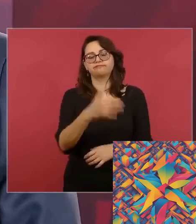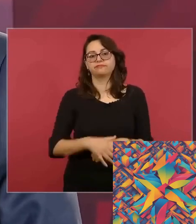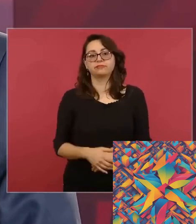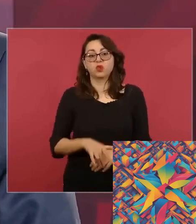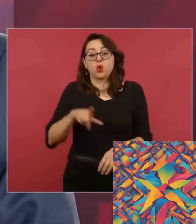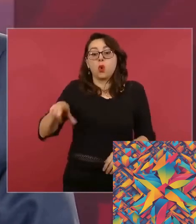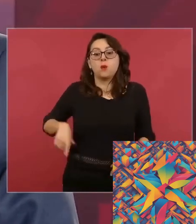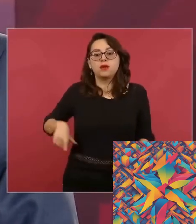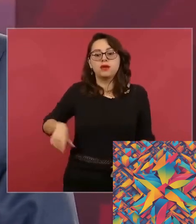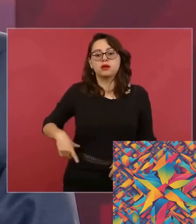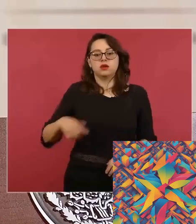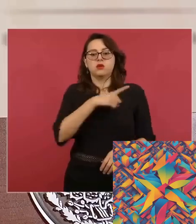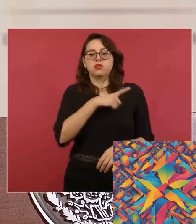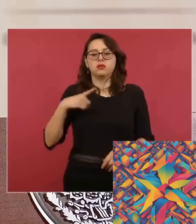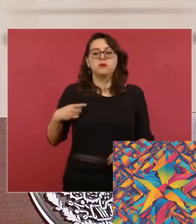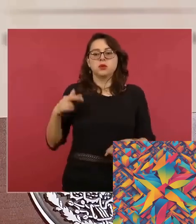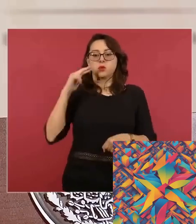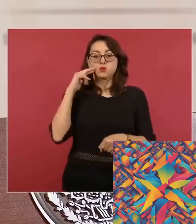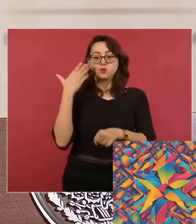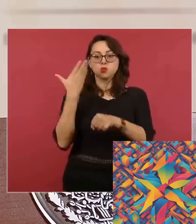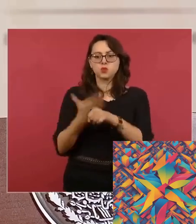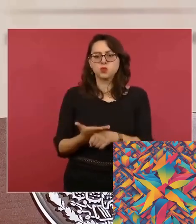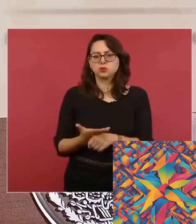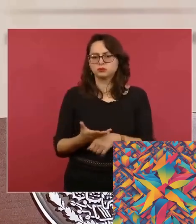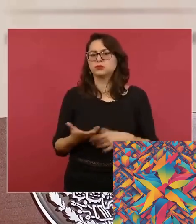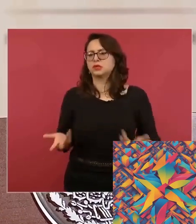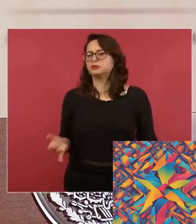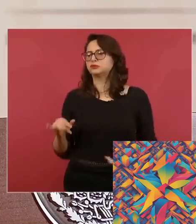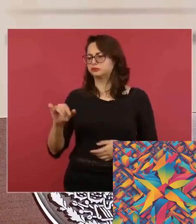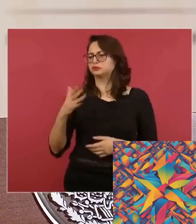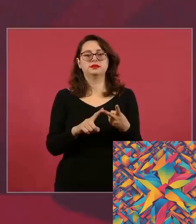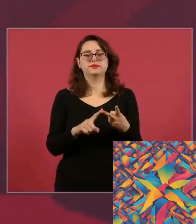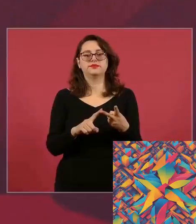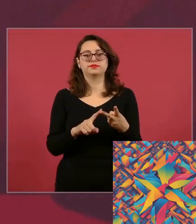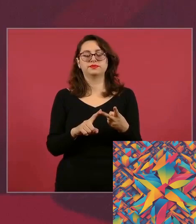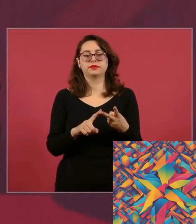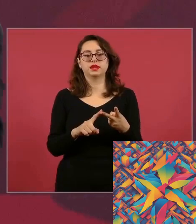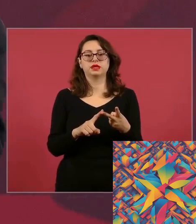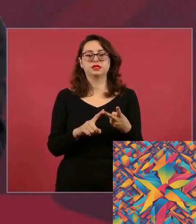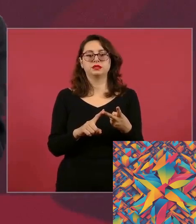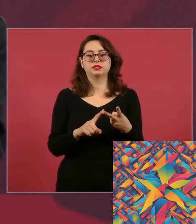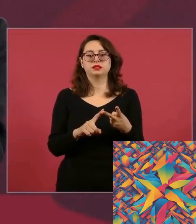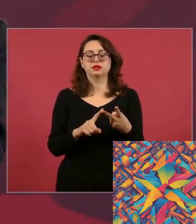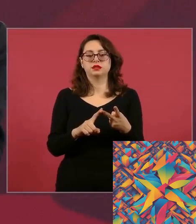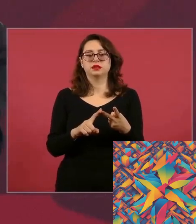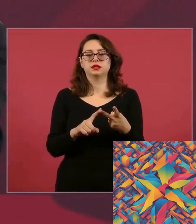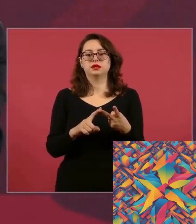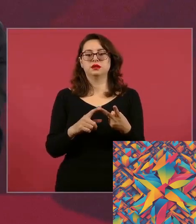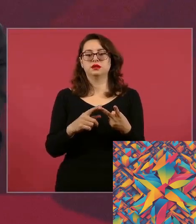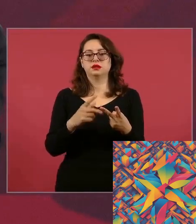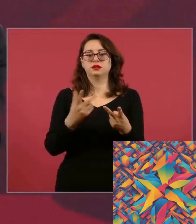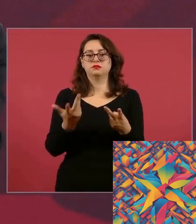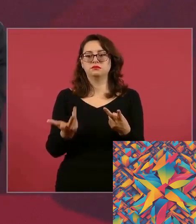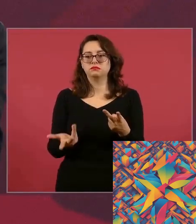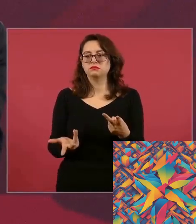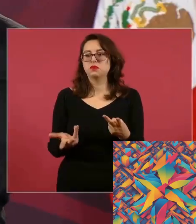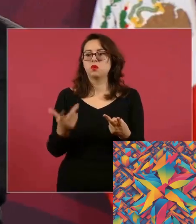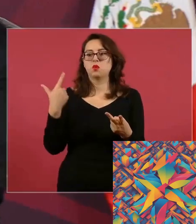disfrutar de la tranquilidad y seguridad que hemos logrado. El programa preparado para esta ocasión es realmente